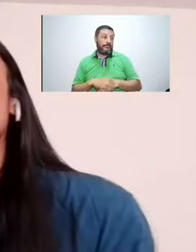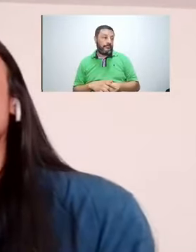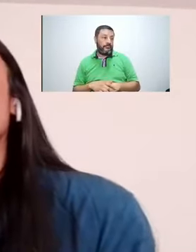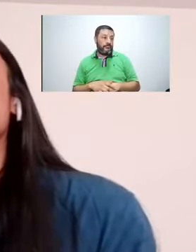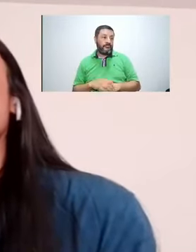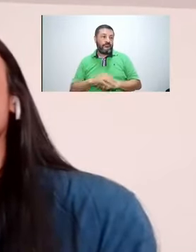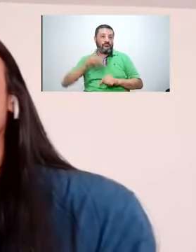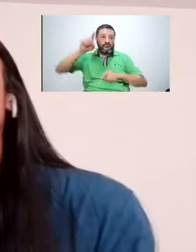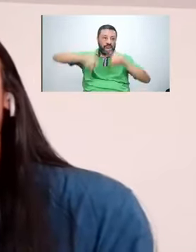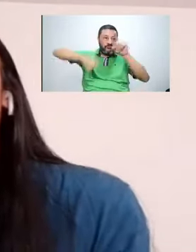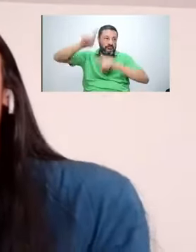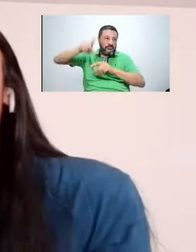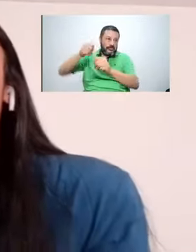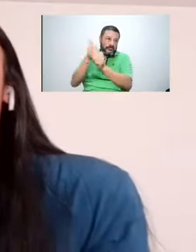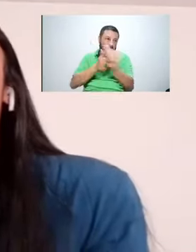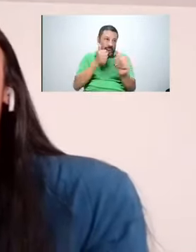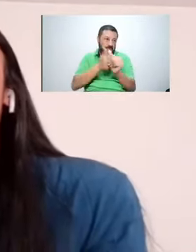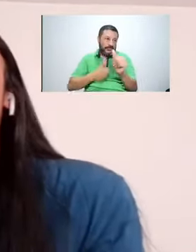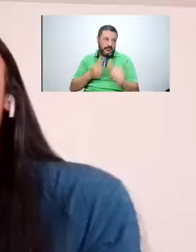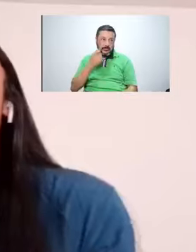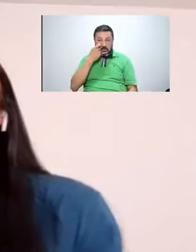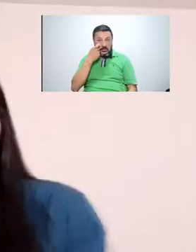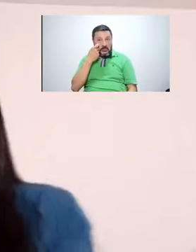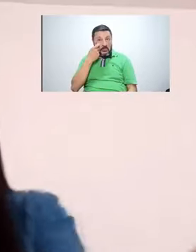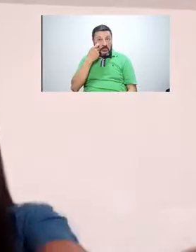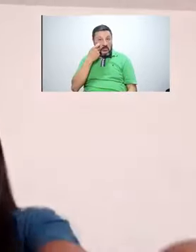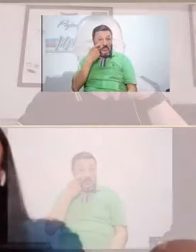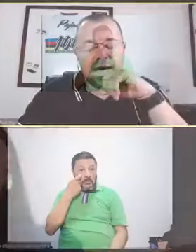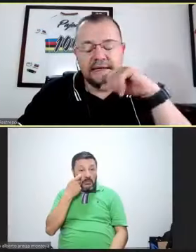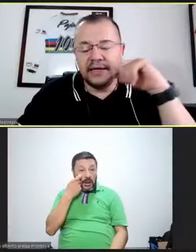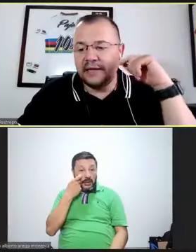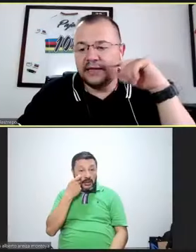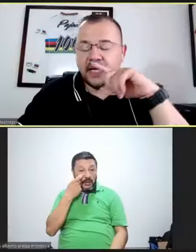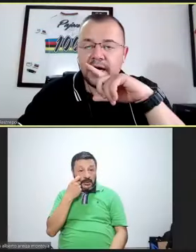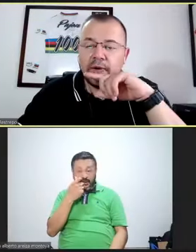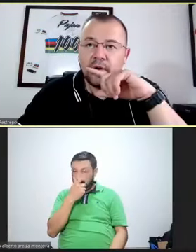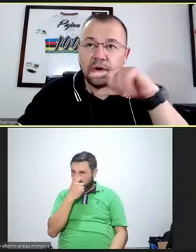cada persona. Ah, bueno, y Gina,